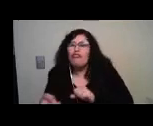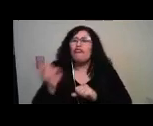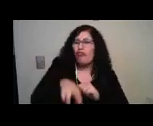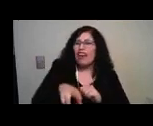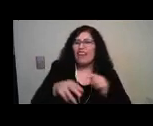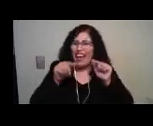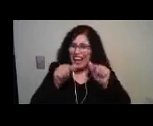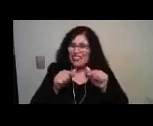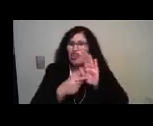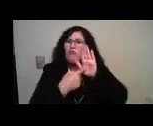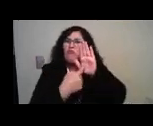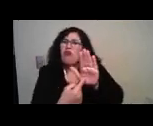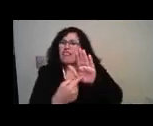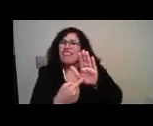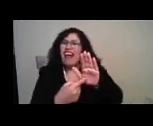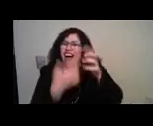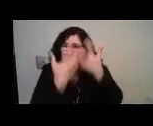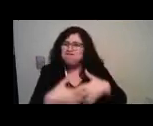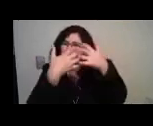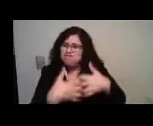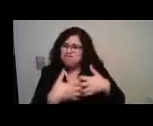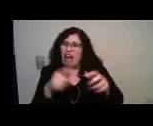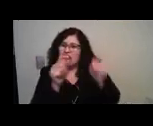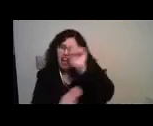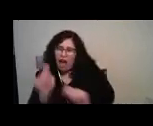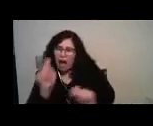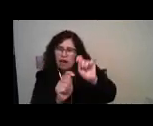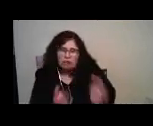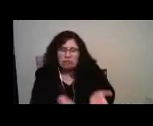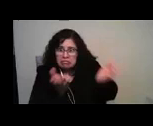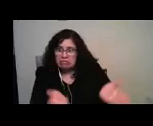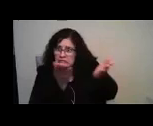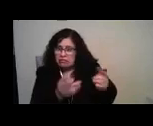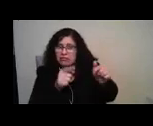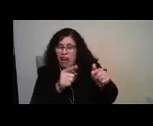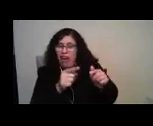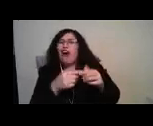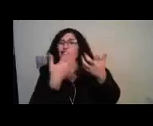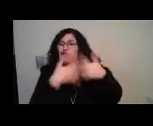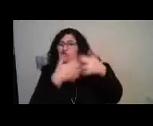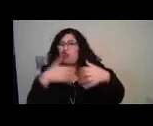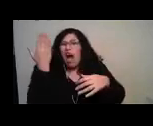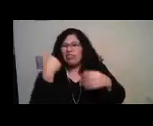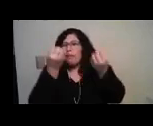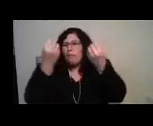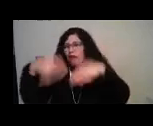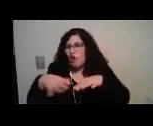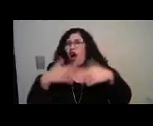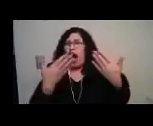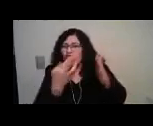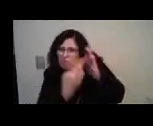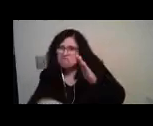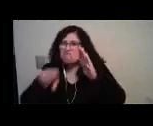los cambios que pueden tener las personas en términos de mejora de la función que se vio perdida en algún momento, ¿ya?